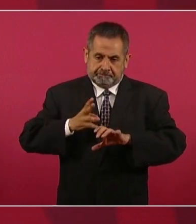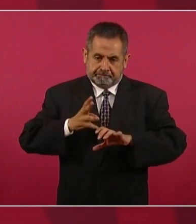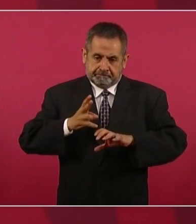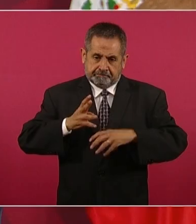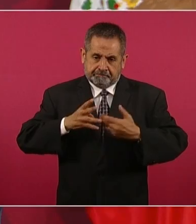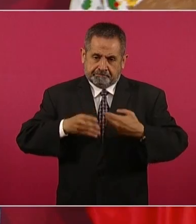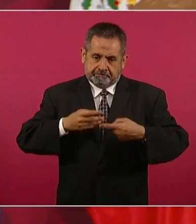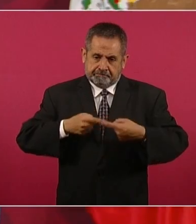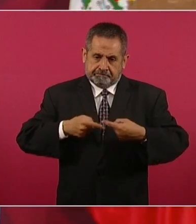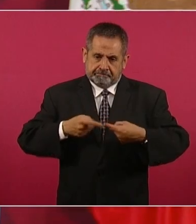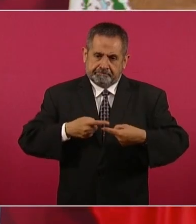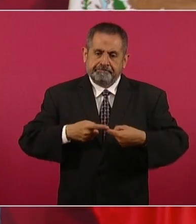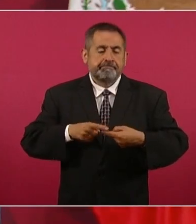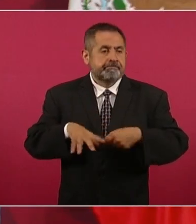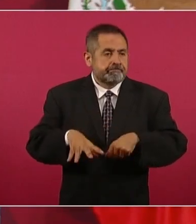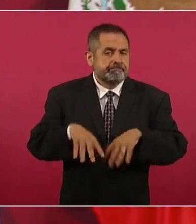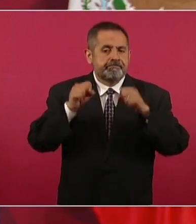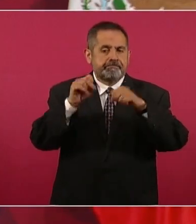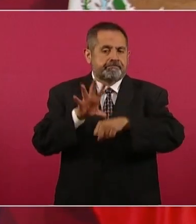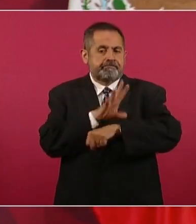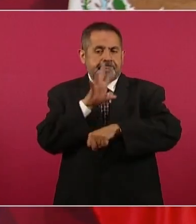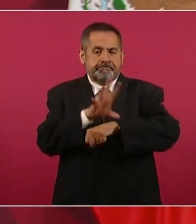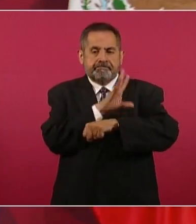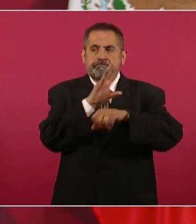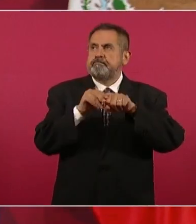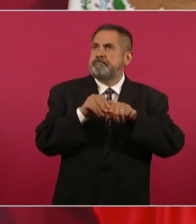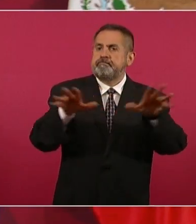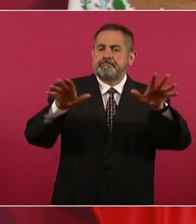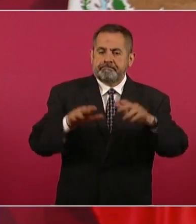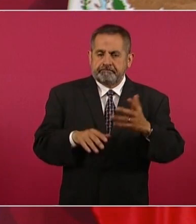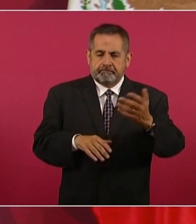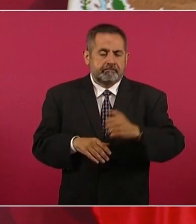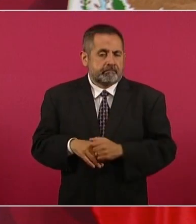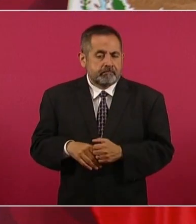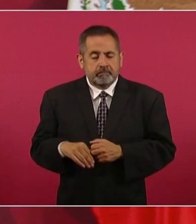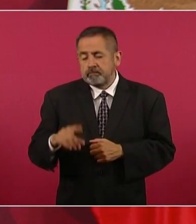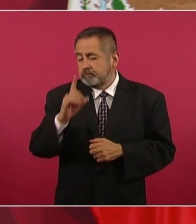a dejar funcionando. Y algo muy importante,